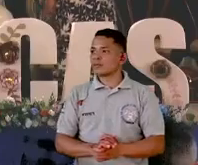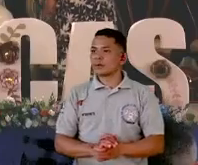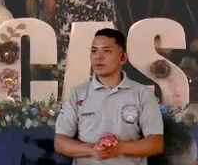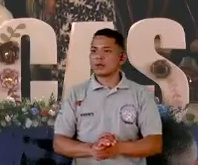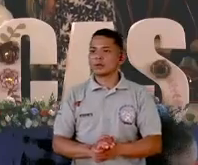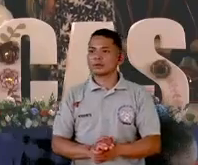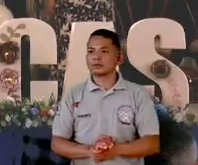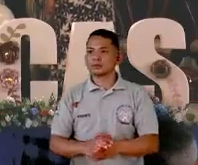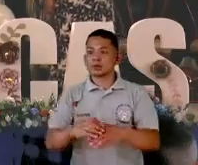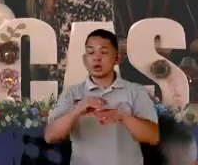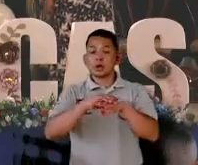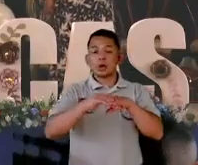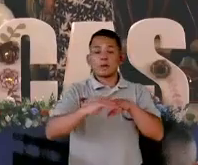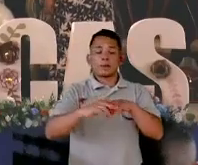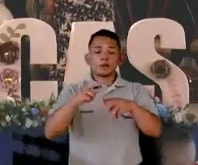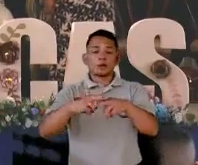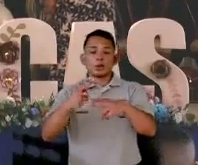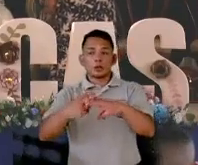lugar,